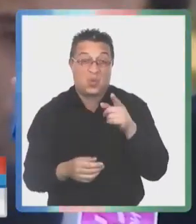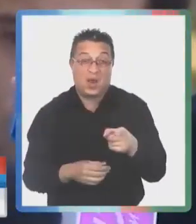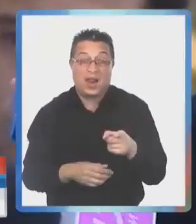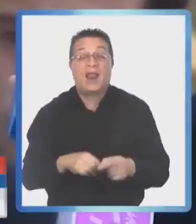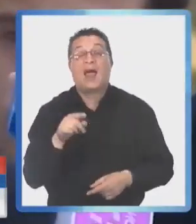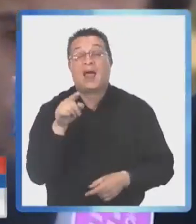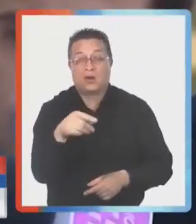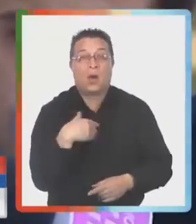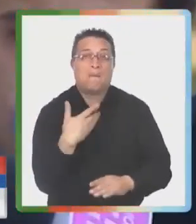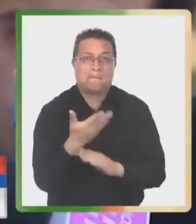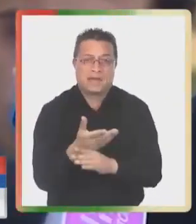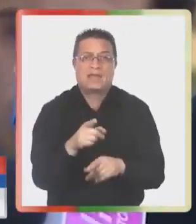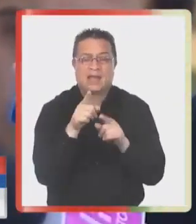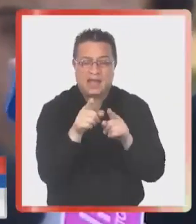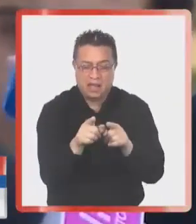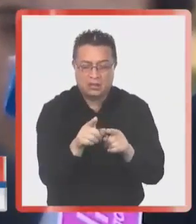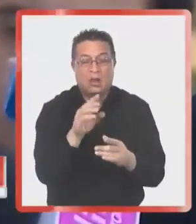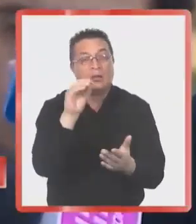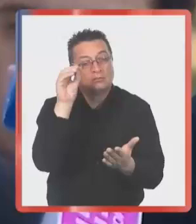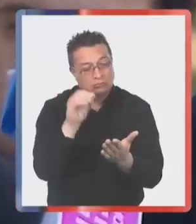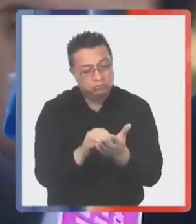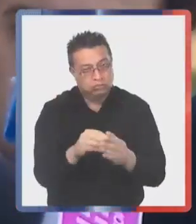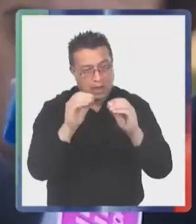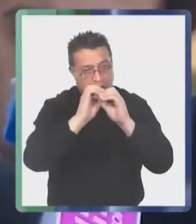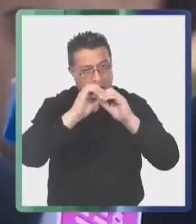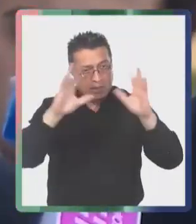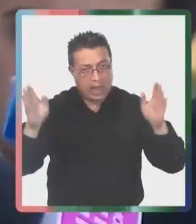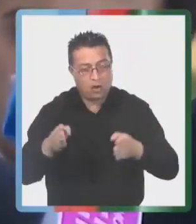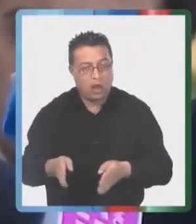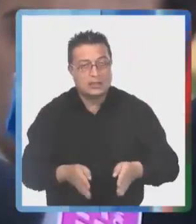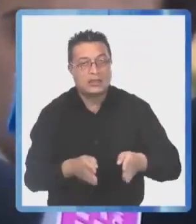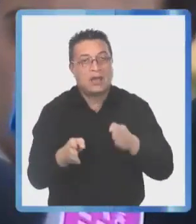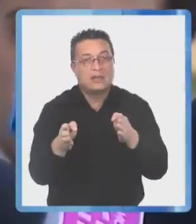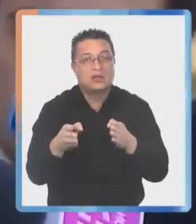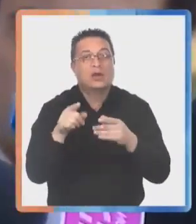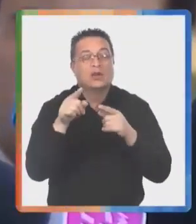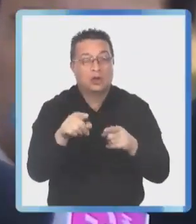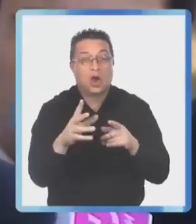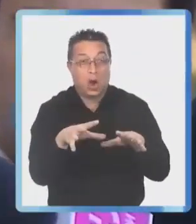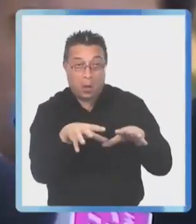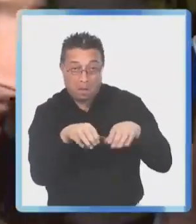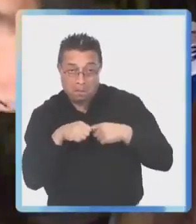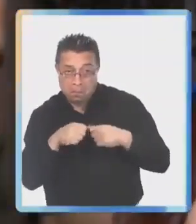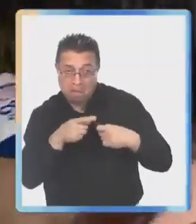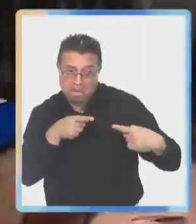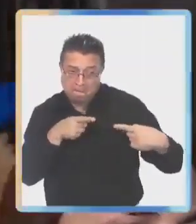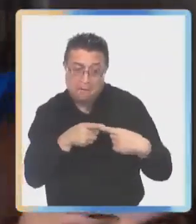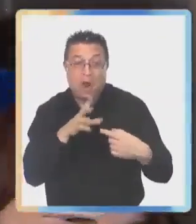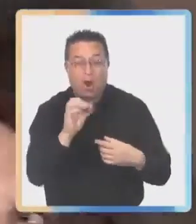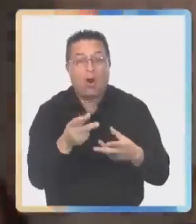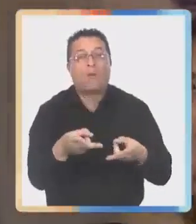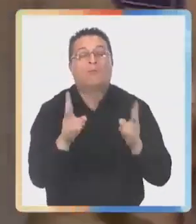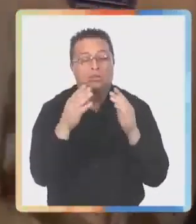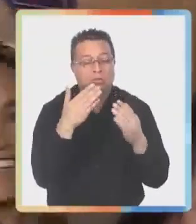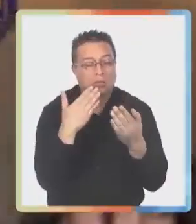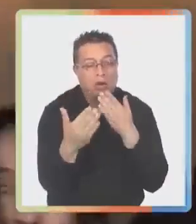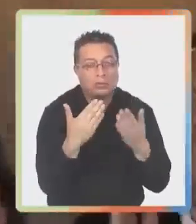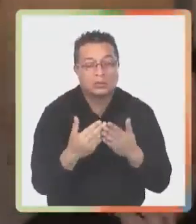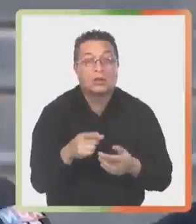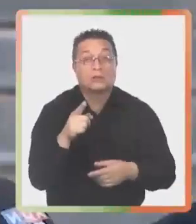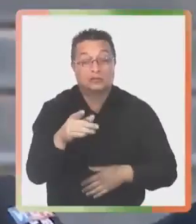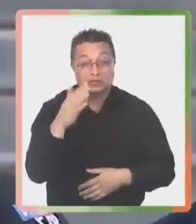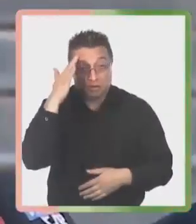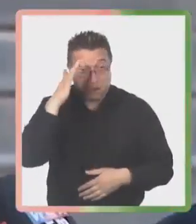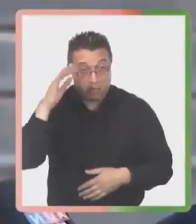a ellos marcar un horizonte claro. ¿Se van a trincherar o van a conversar? Su ideario